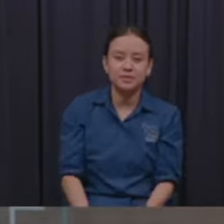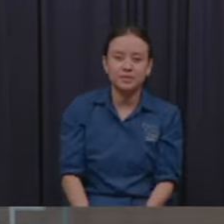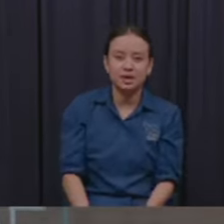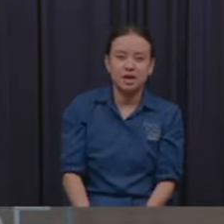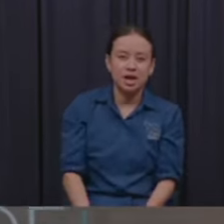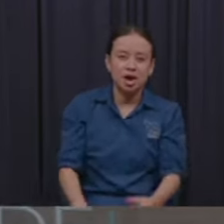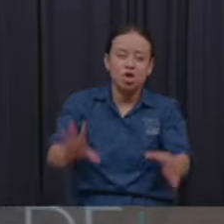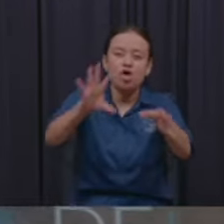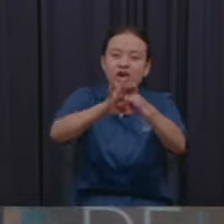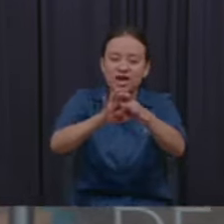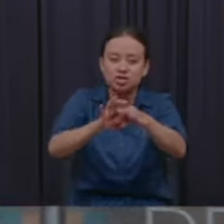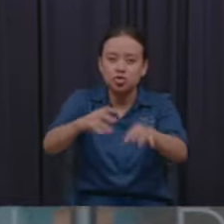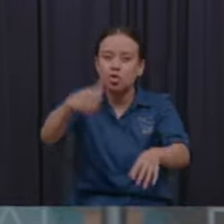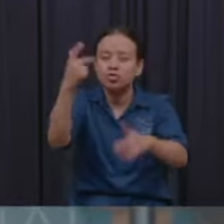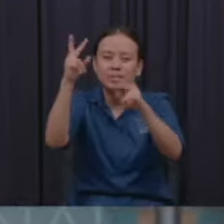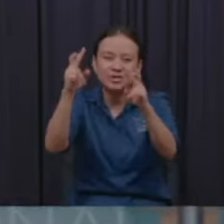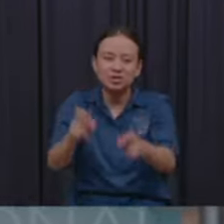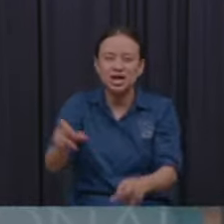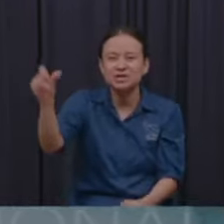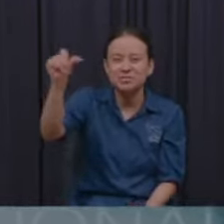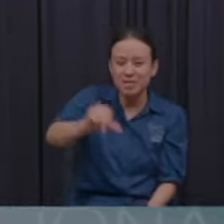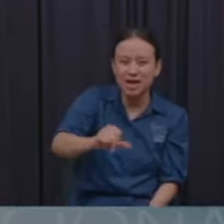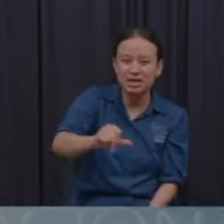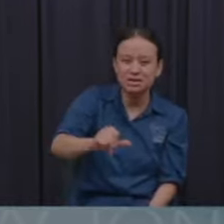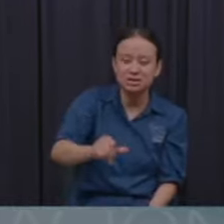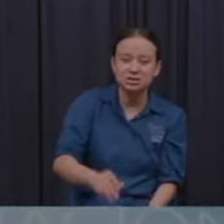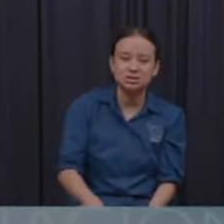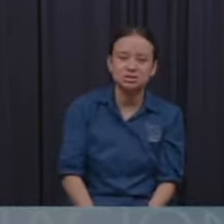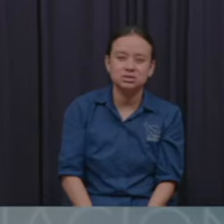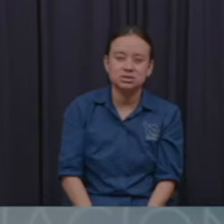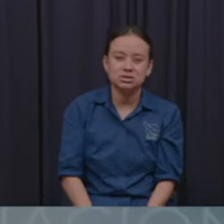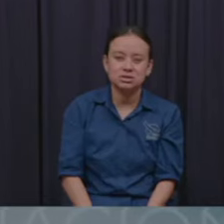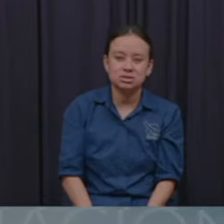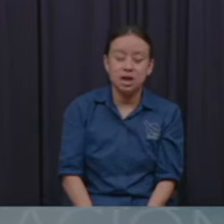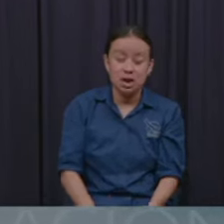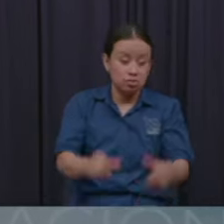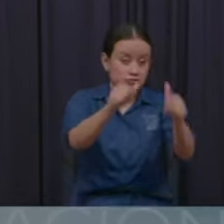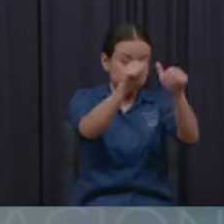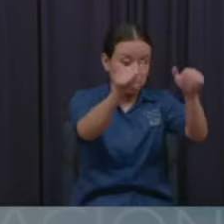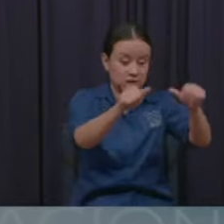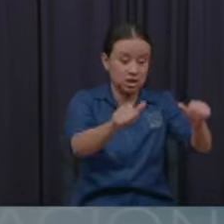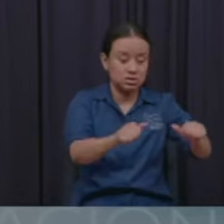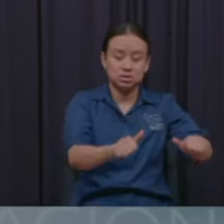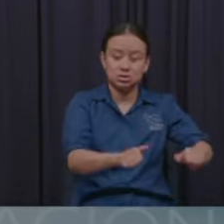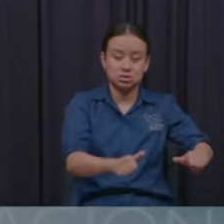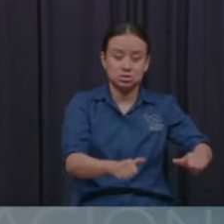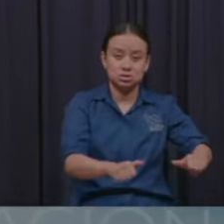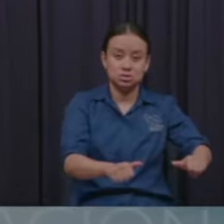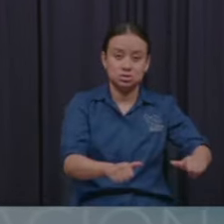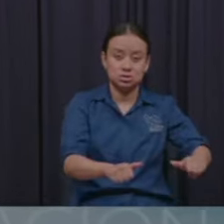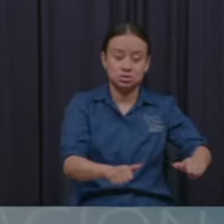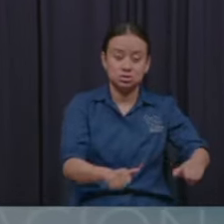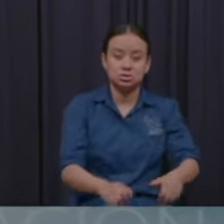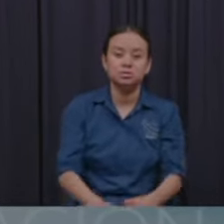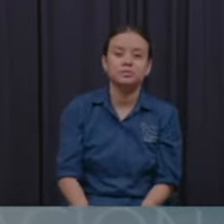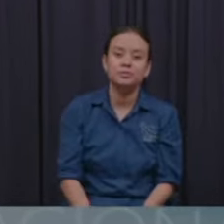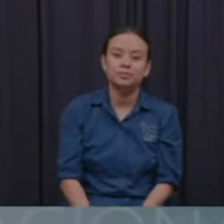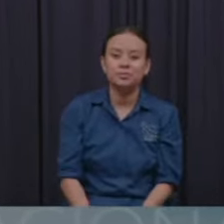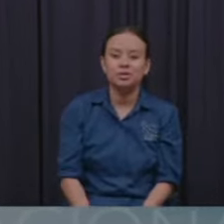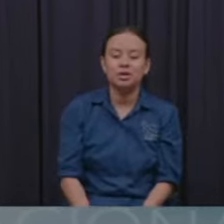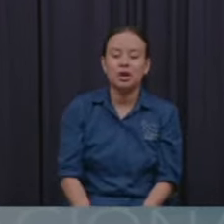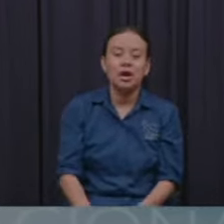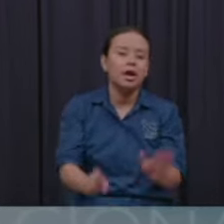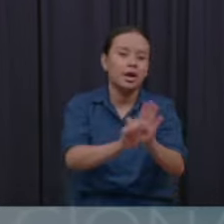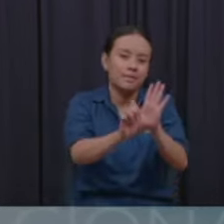El Señor nos ata con cuerdas de amor. Nos atrae con cuerdas de amor. Pero hay lazos negativos. Por